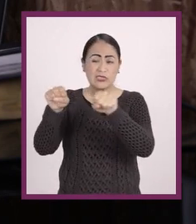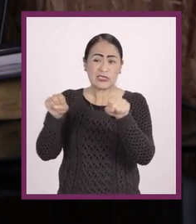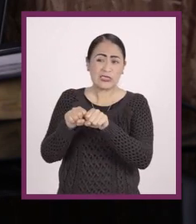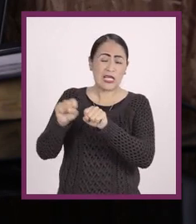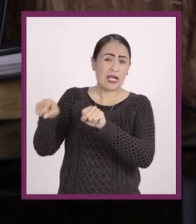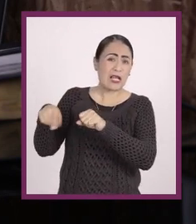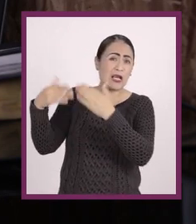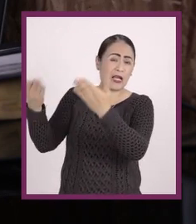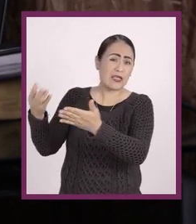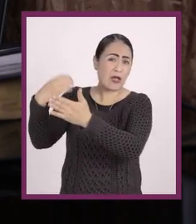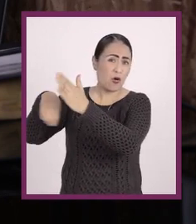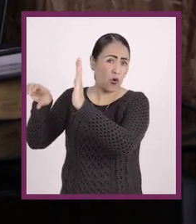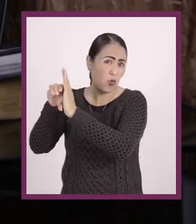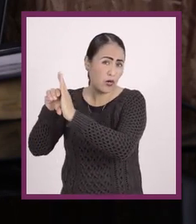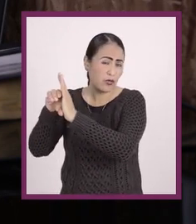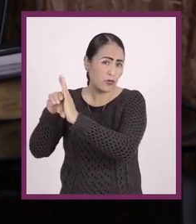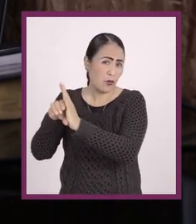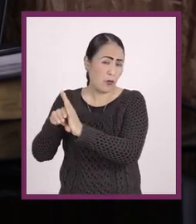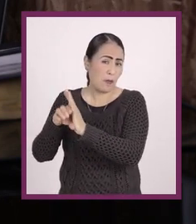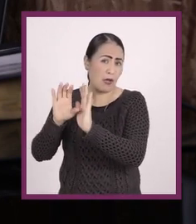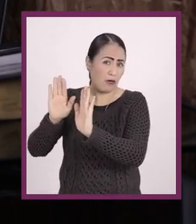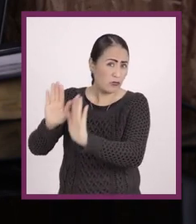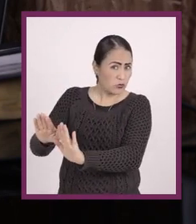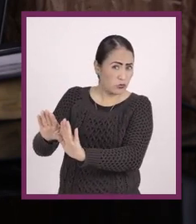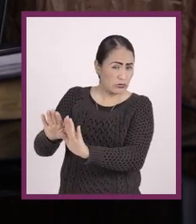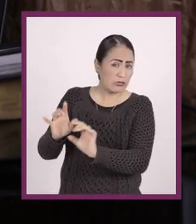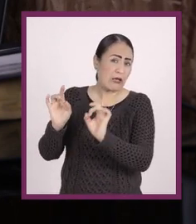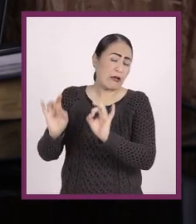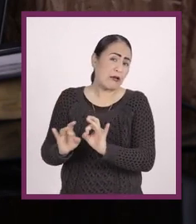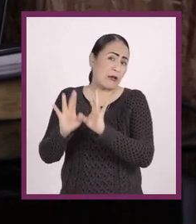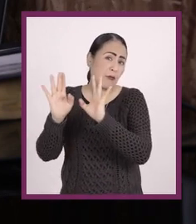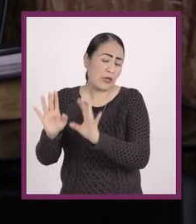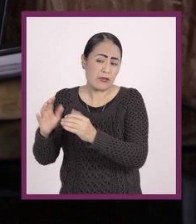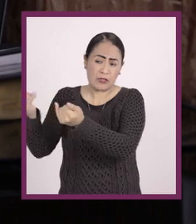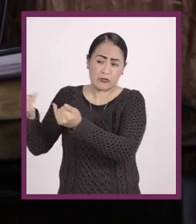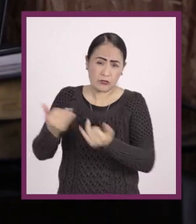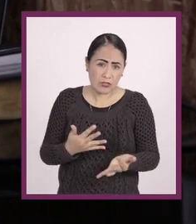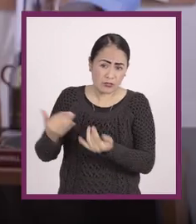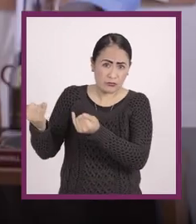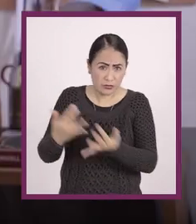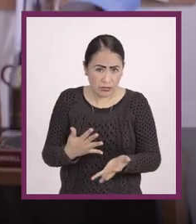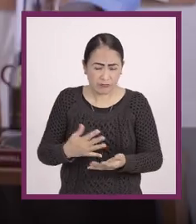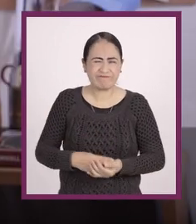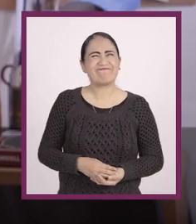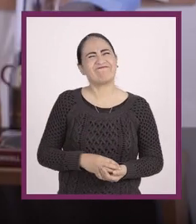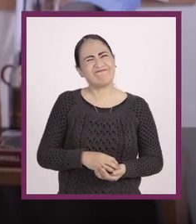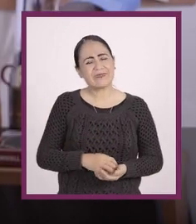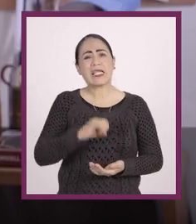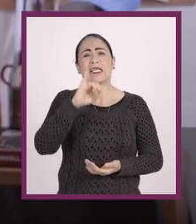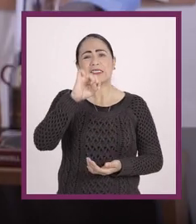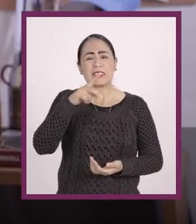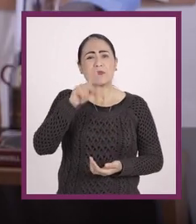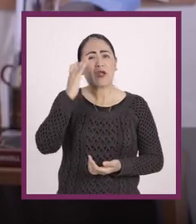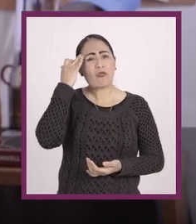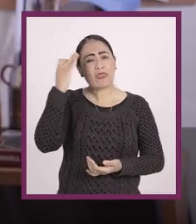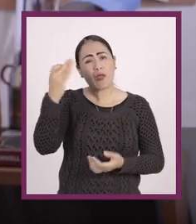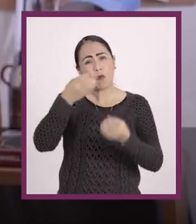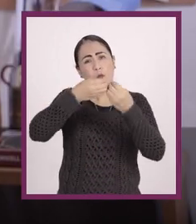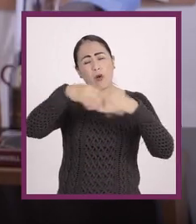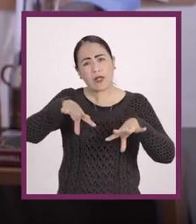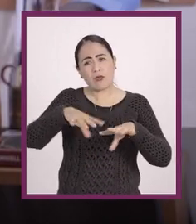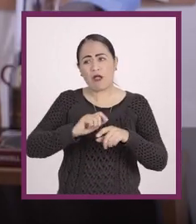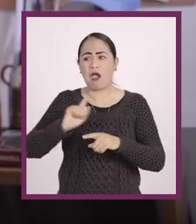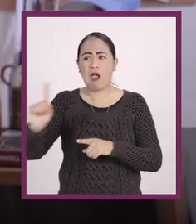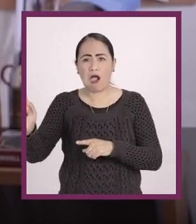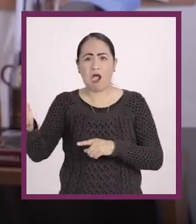están en la sala no es más fácil dejarlos todos ahí y si necesito algo traerlo uno podría pensar que sí pero puedes perder